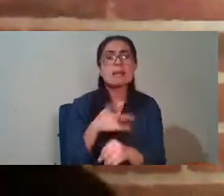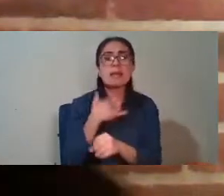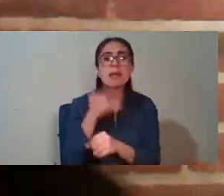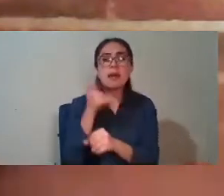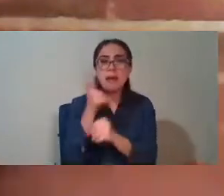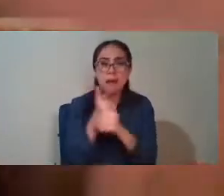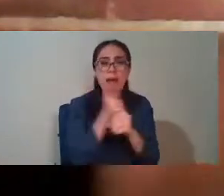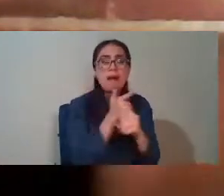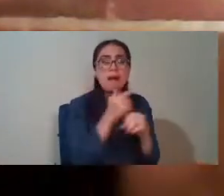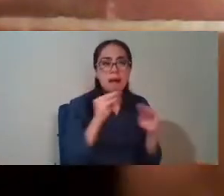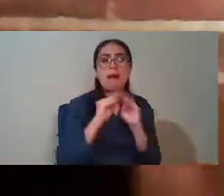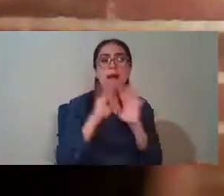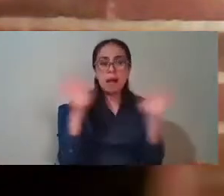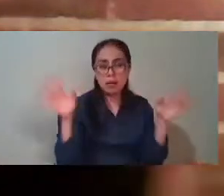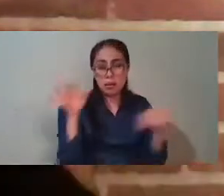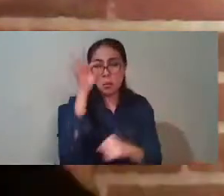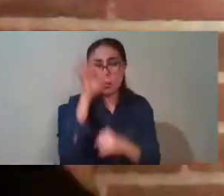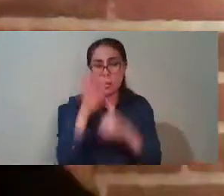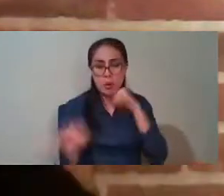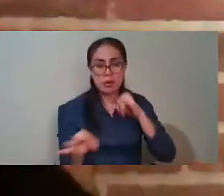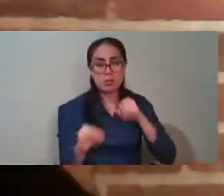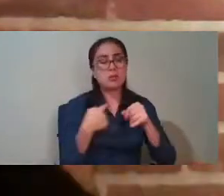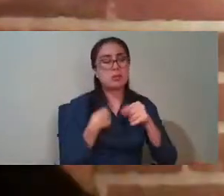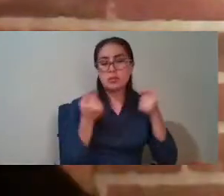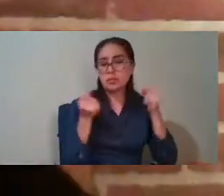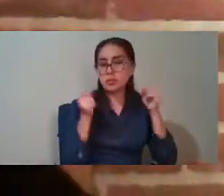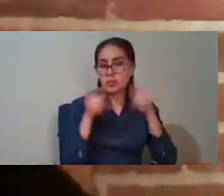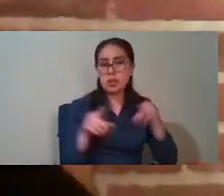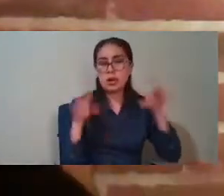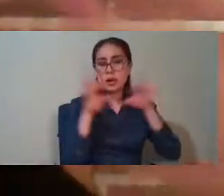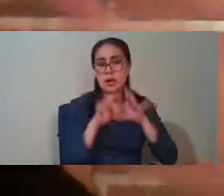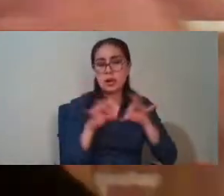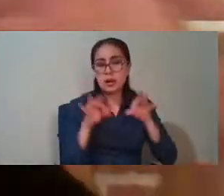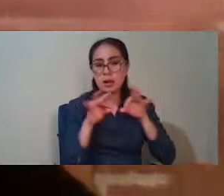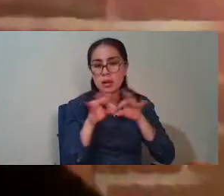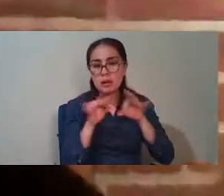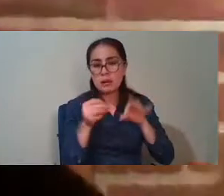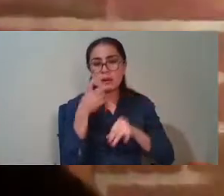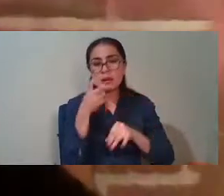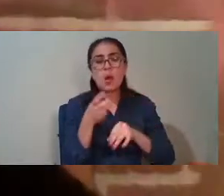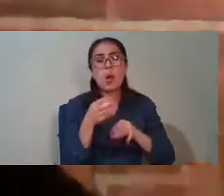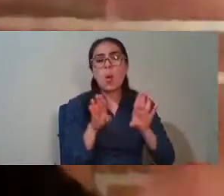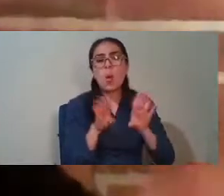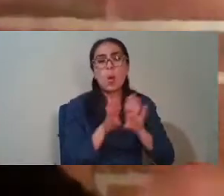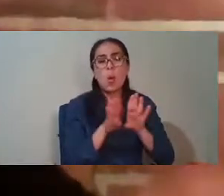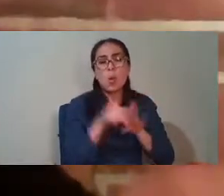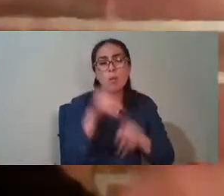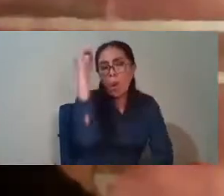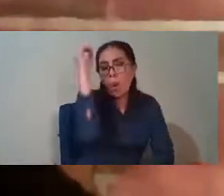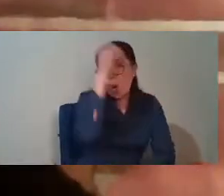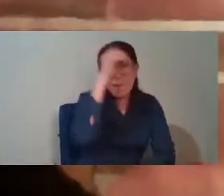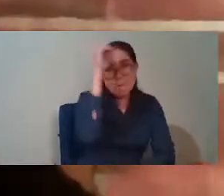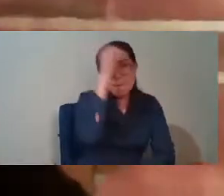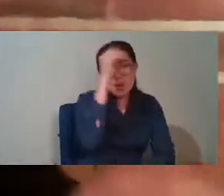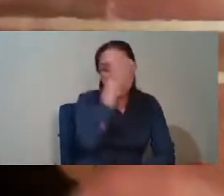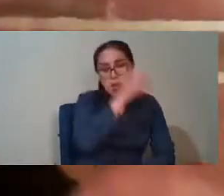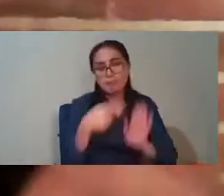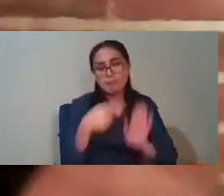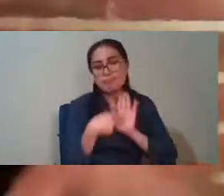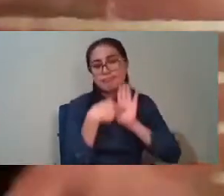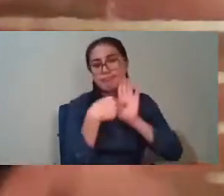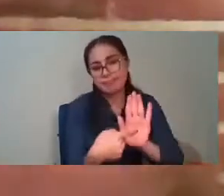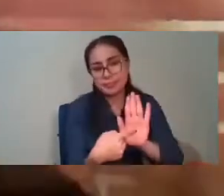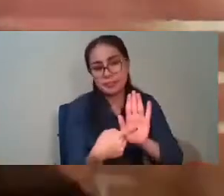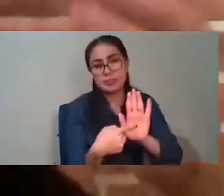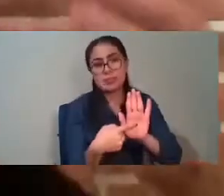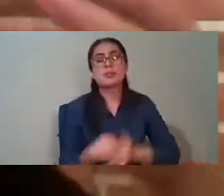Por último, digo, yo hablé de transmisión de subjetividad, cierro esta charla transmitiéndole una